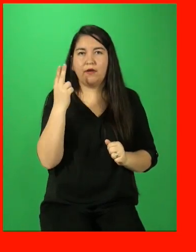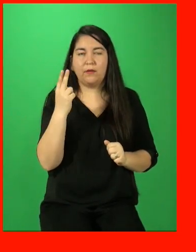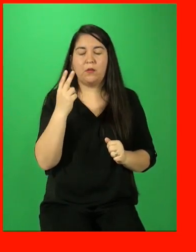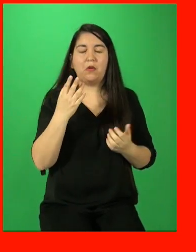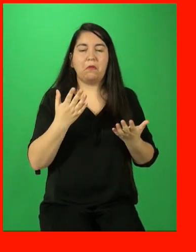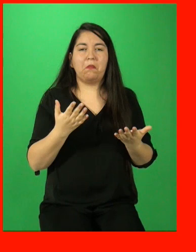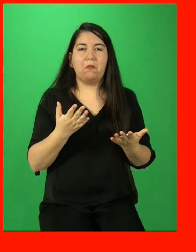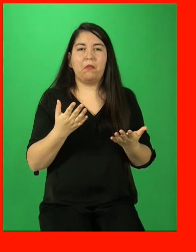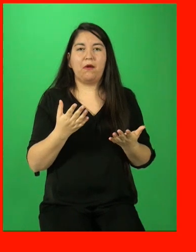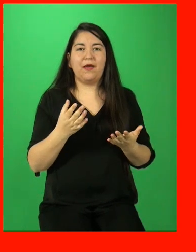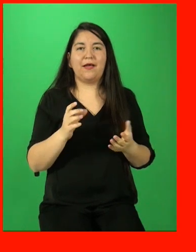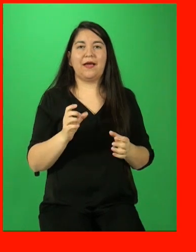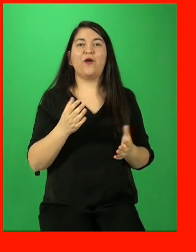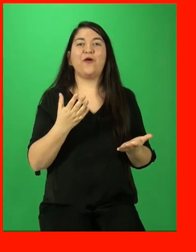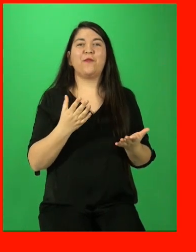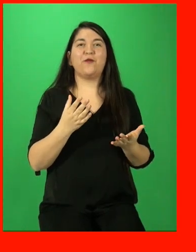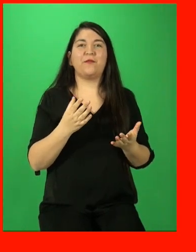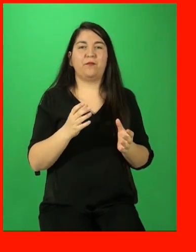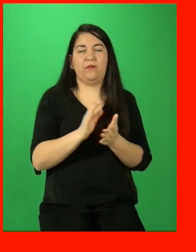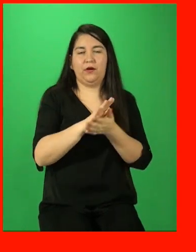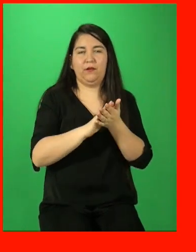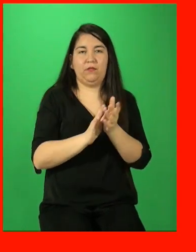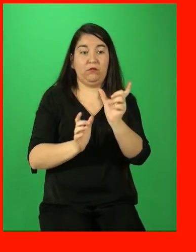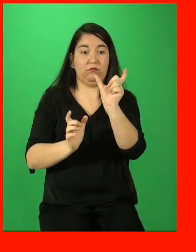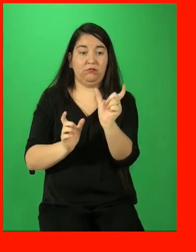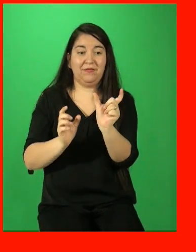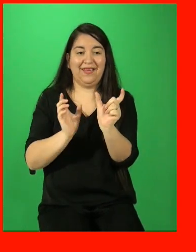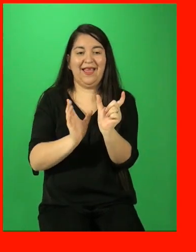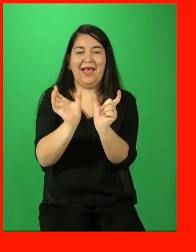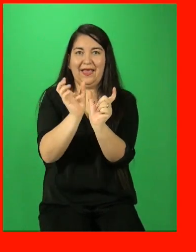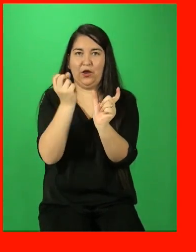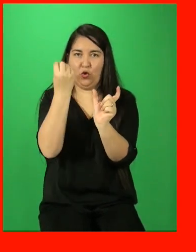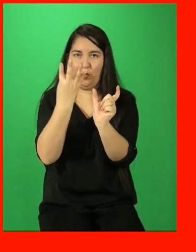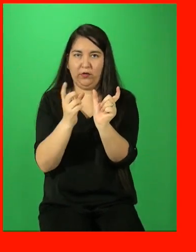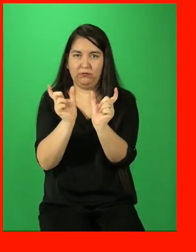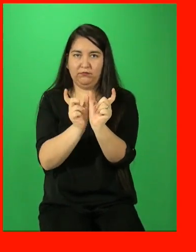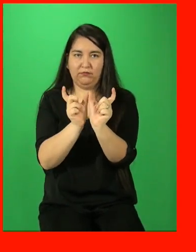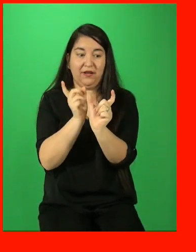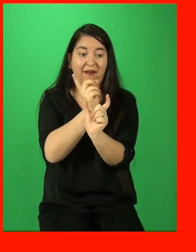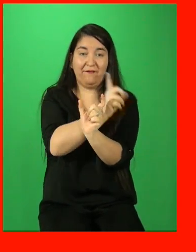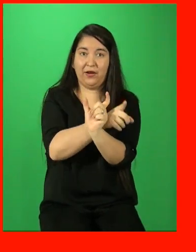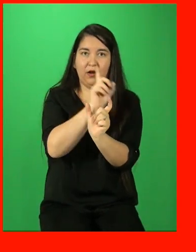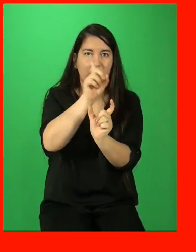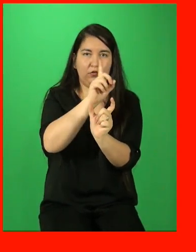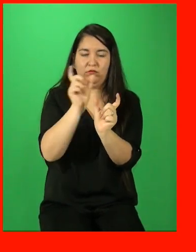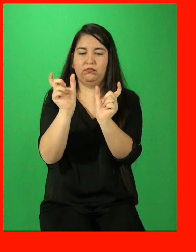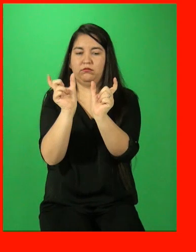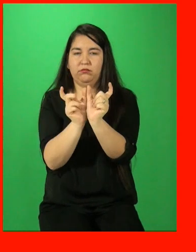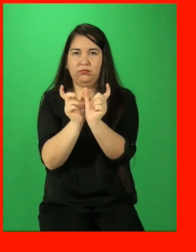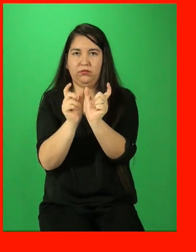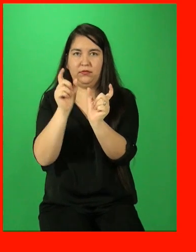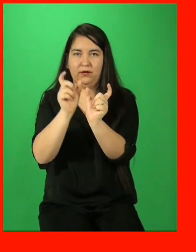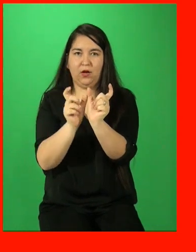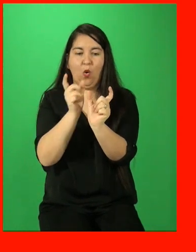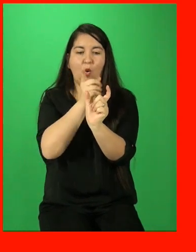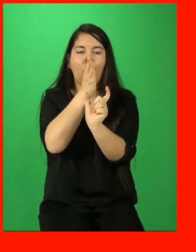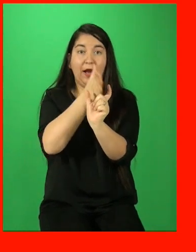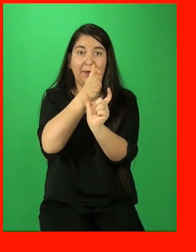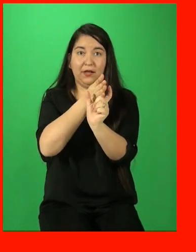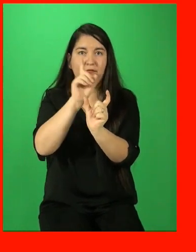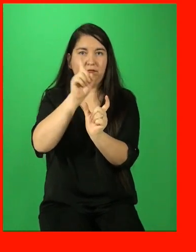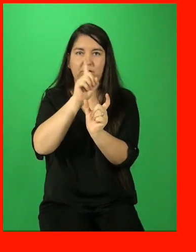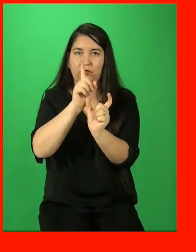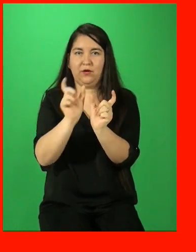debemos poner delante de cada especie, jamás van al final ni tampoco en el centro,